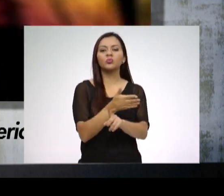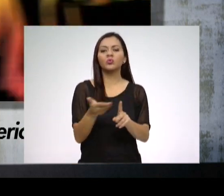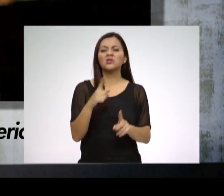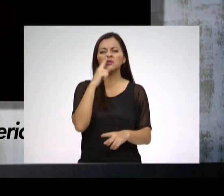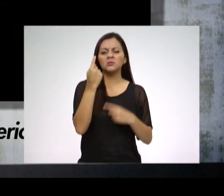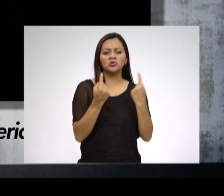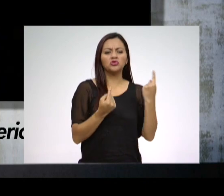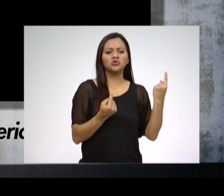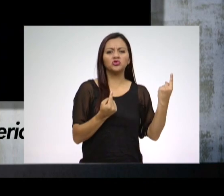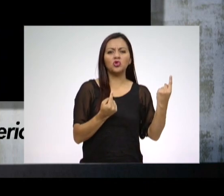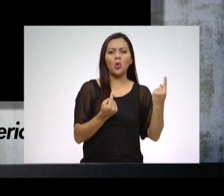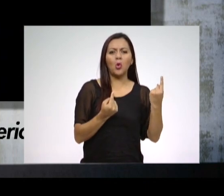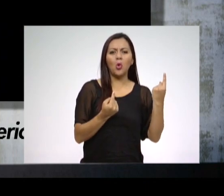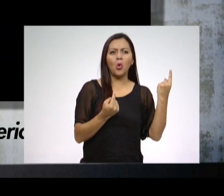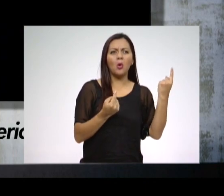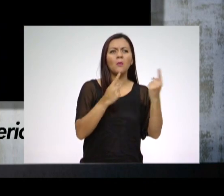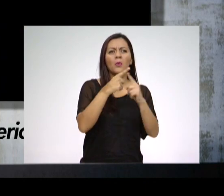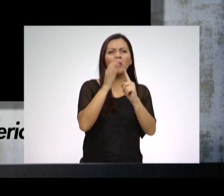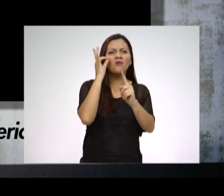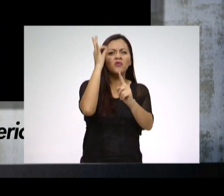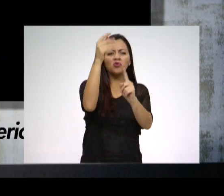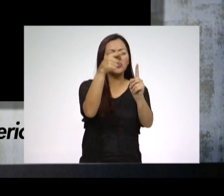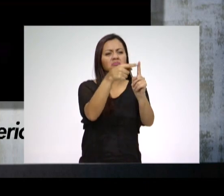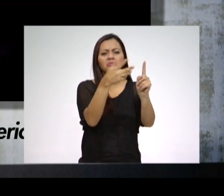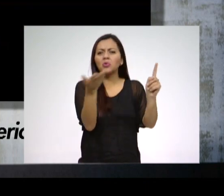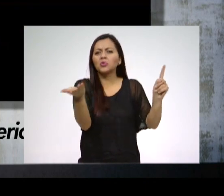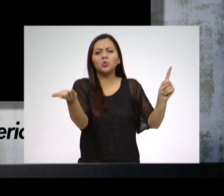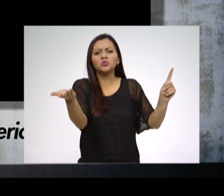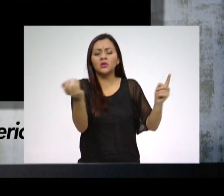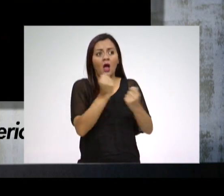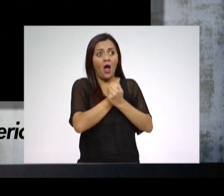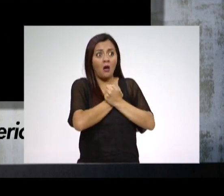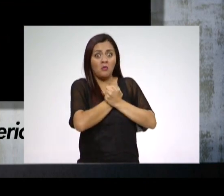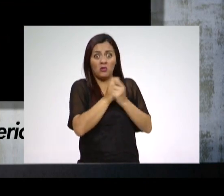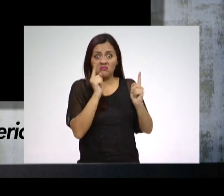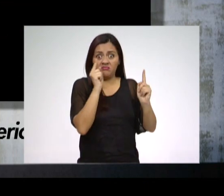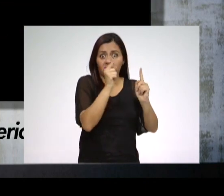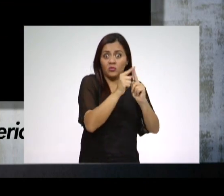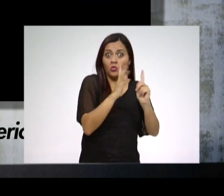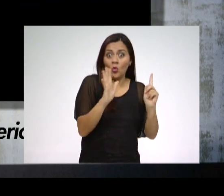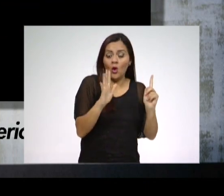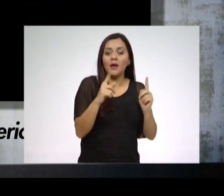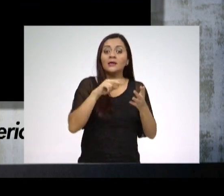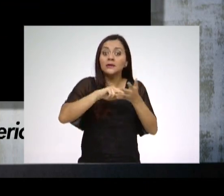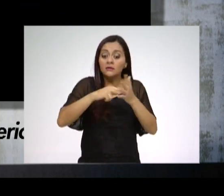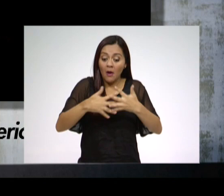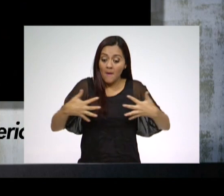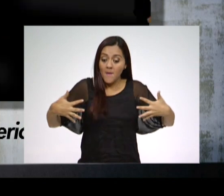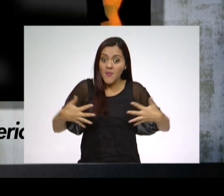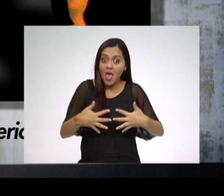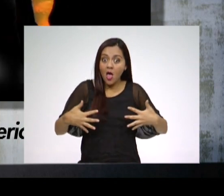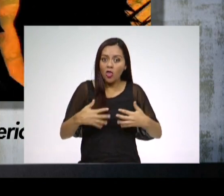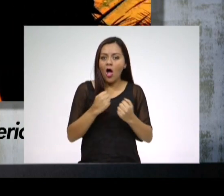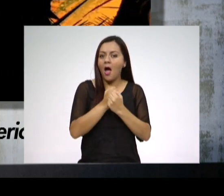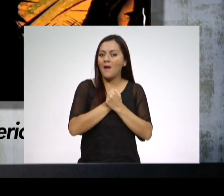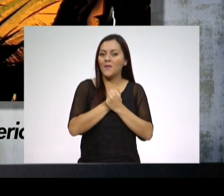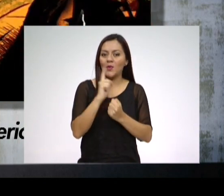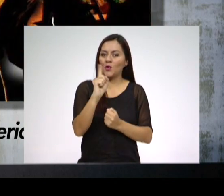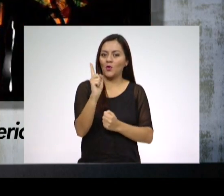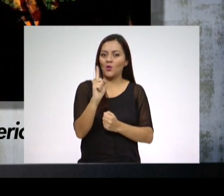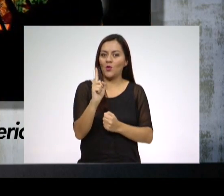solitario, sin rumbo. Nadie le quiere. Que te teman no significa que te quieran. Con